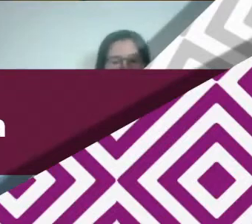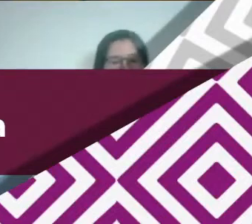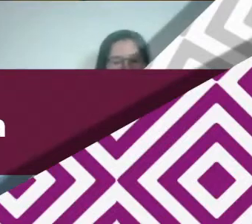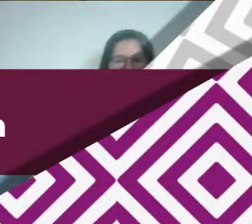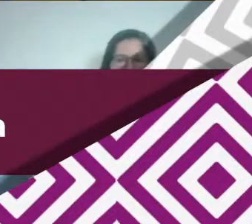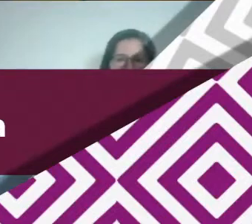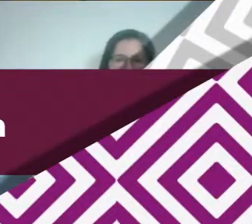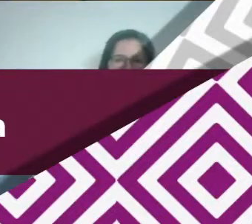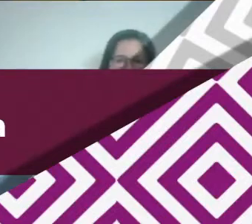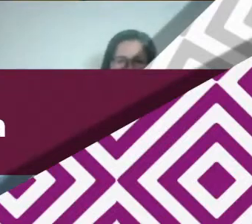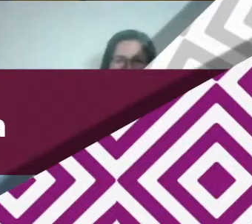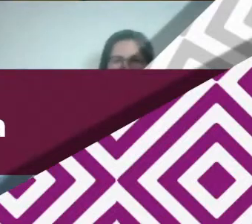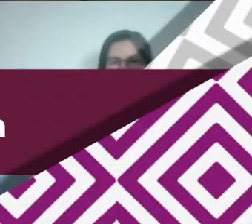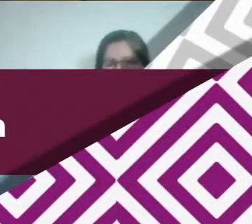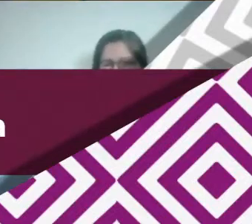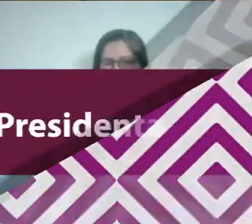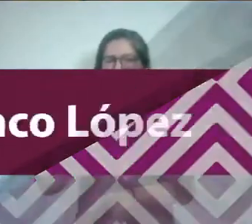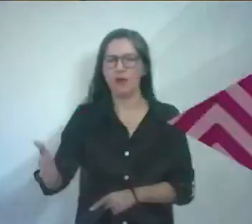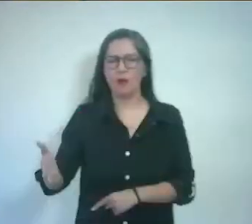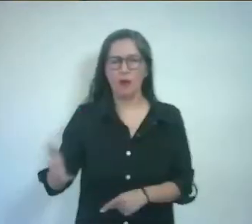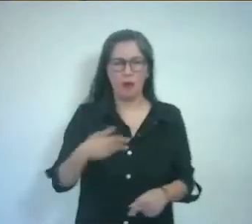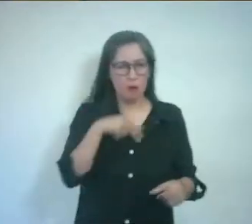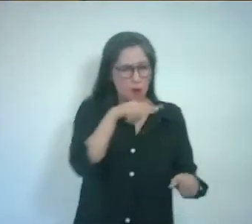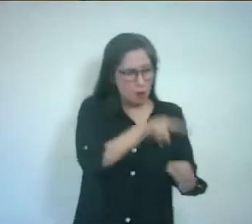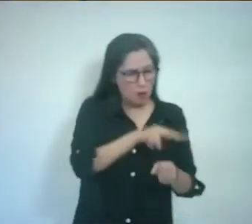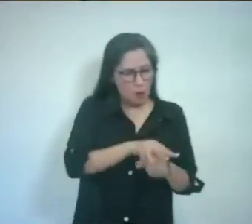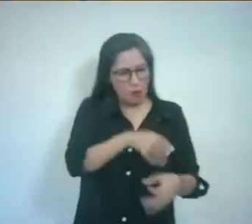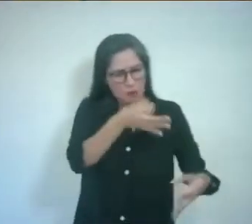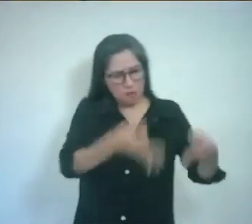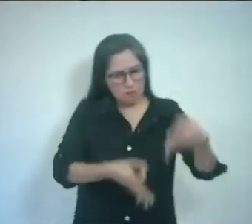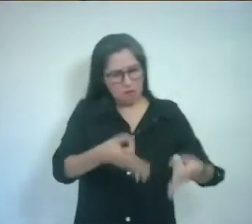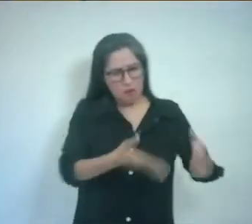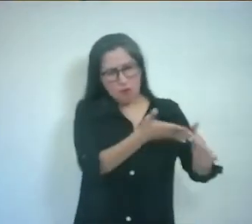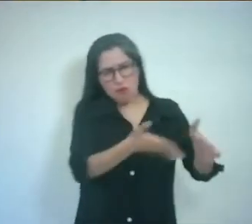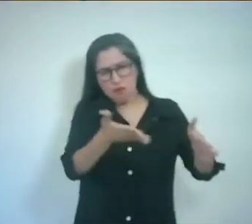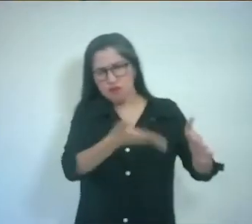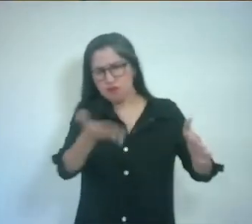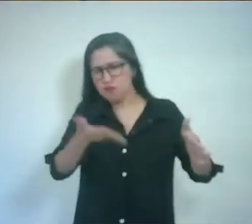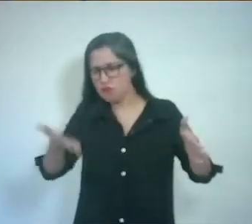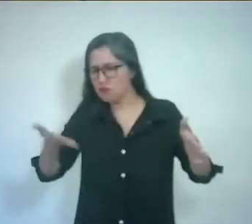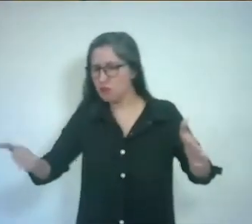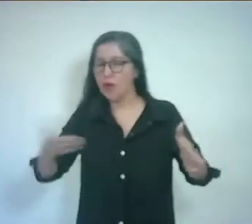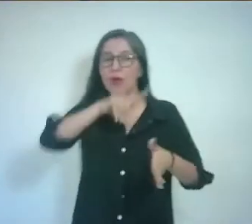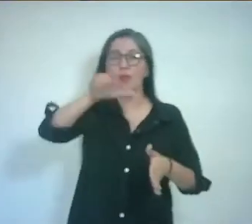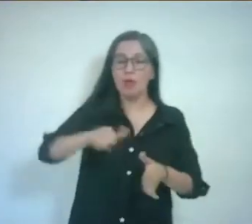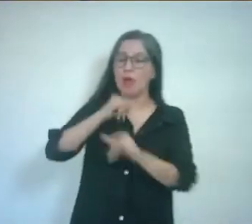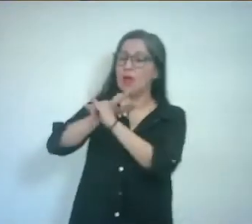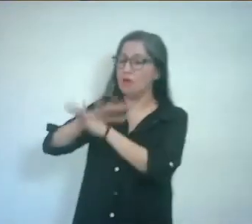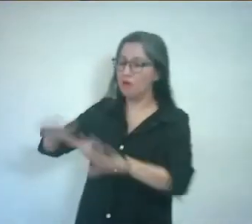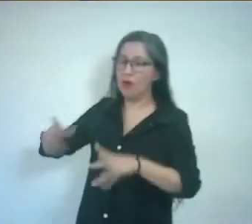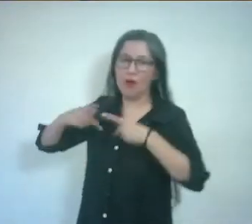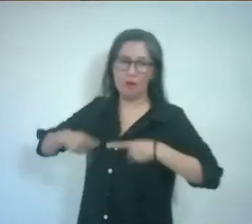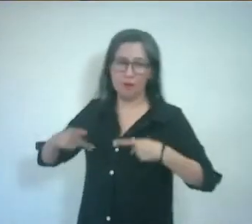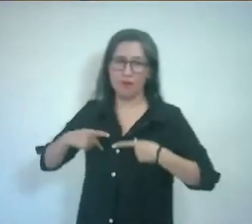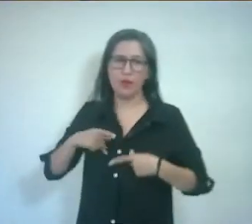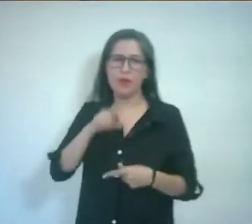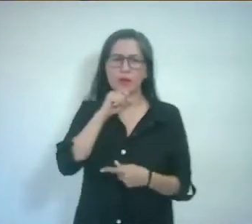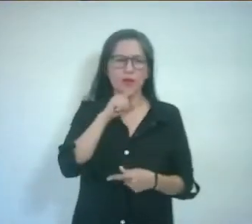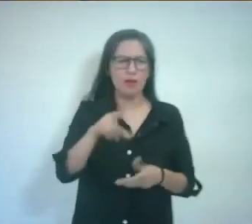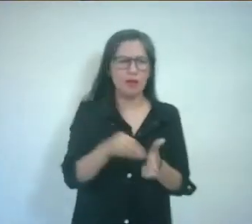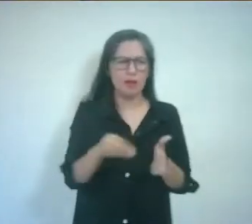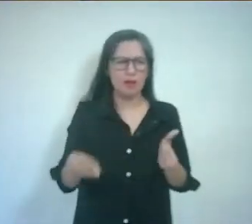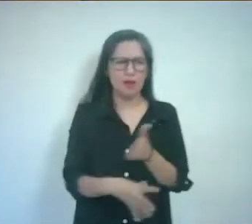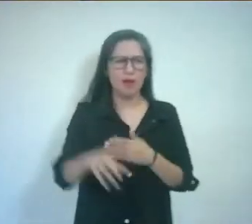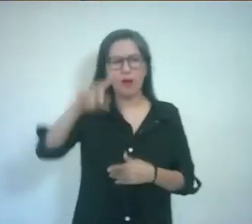que, llegado el momento procesal oportuno, informaremos puntualmente a la ciudadanía. Tampoco omito destacar que este